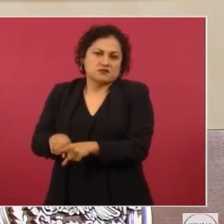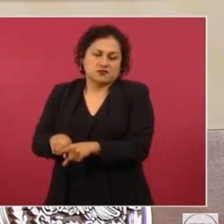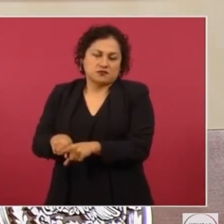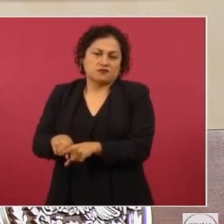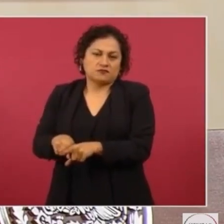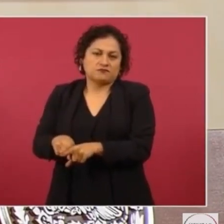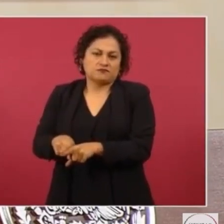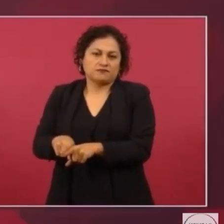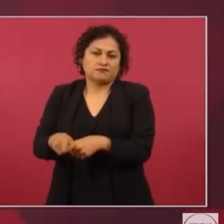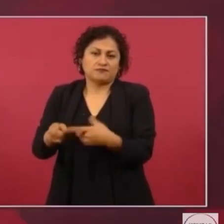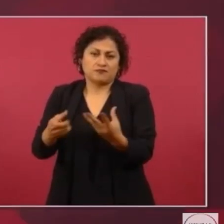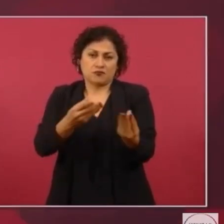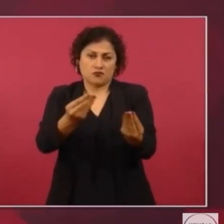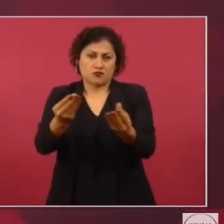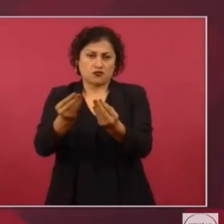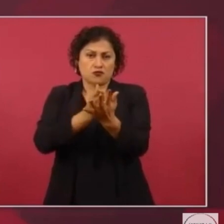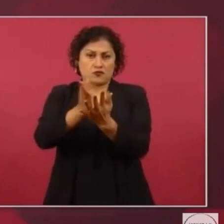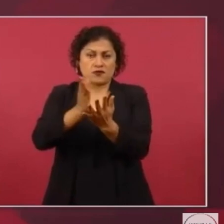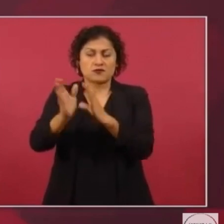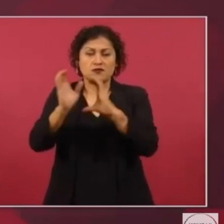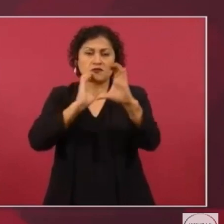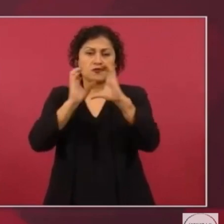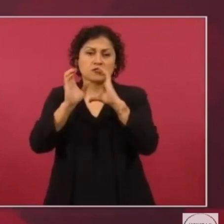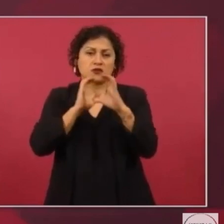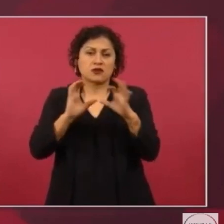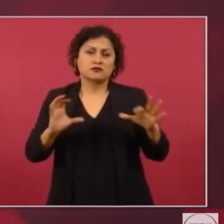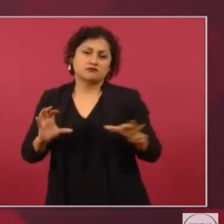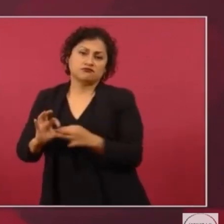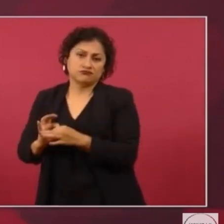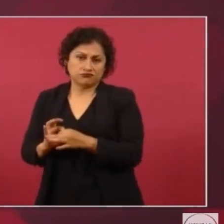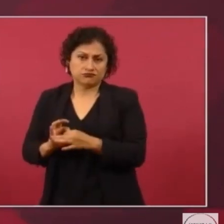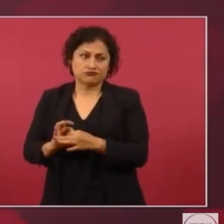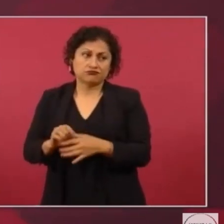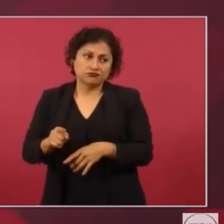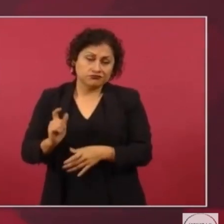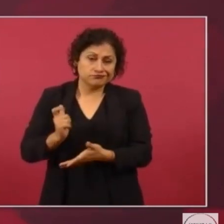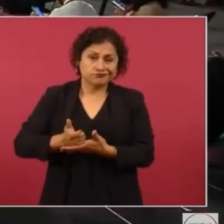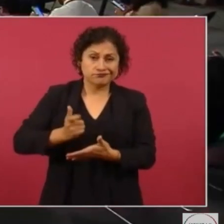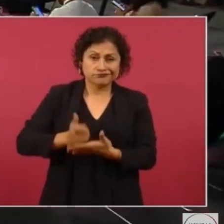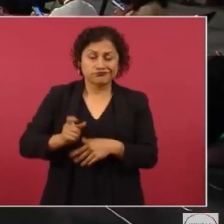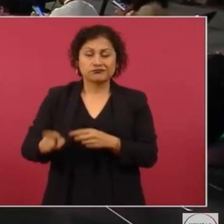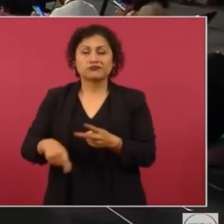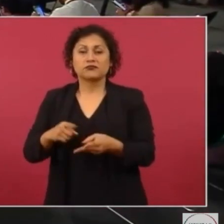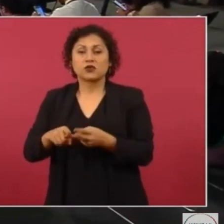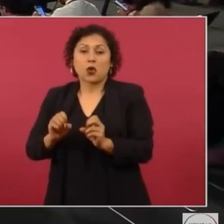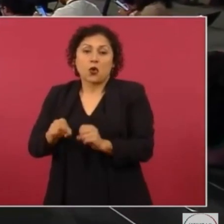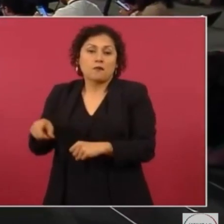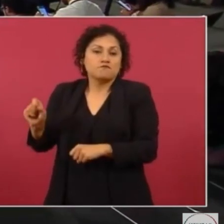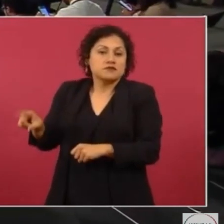La mayoría de los medios o está vendido, o está alquilado, o son propiedad